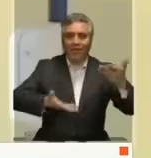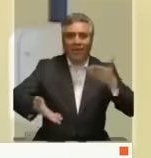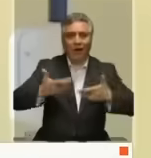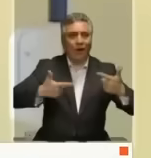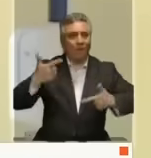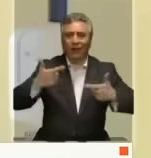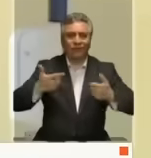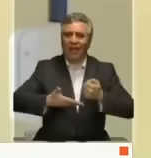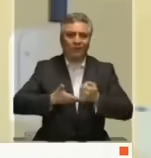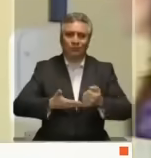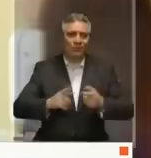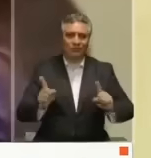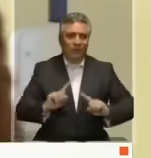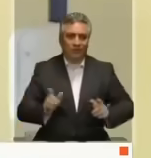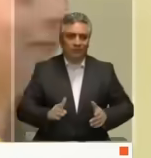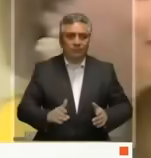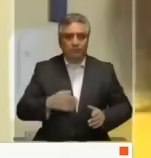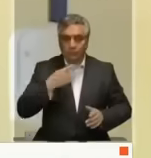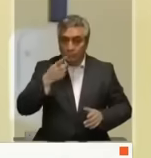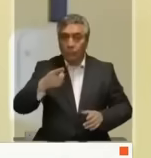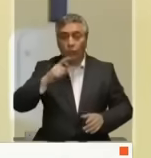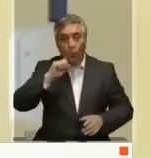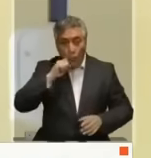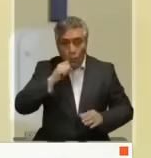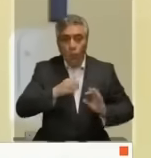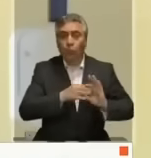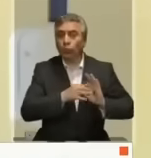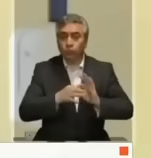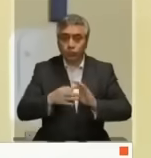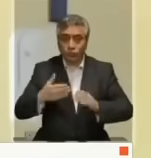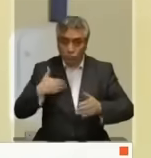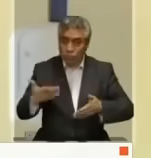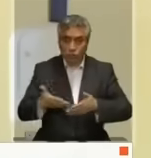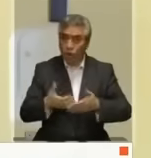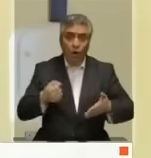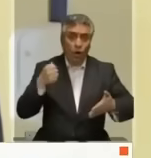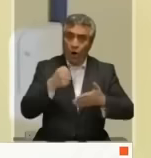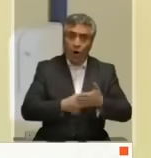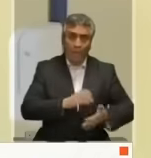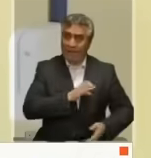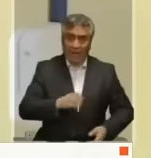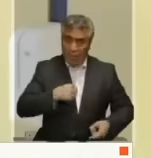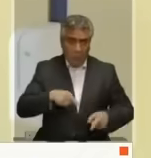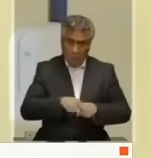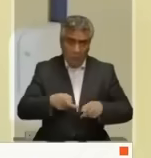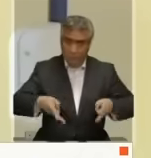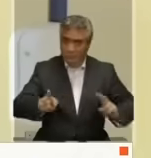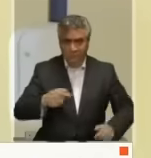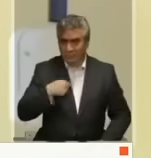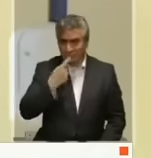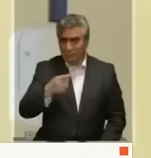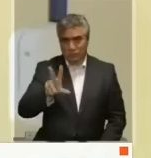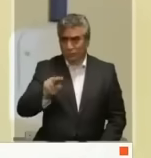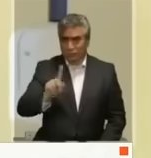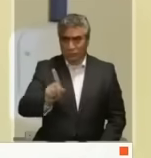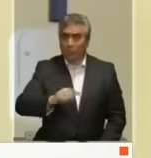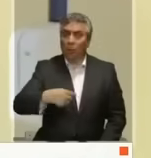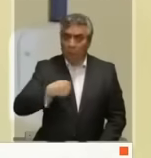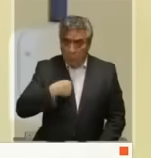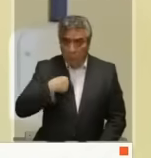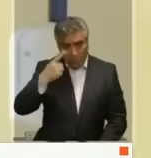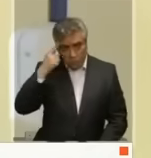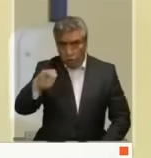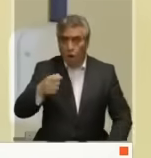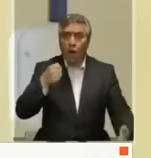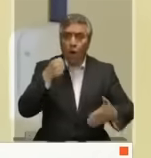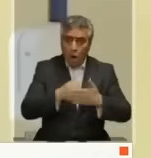Eso de que vaya a justificar por parte nuestra el golpe de Estado, yo creo que no, porque además en mi posición creo que el golpe de